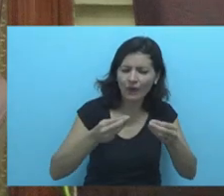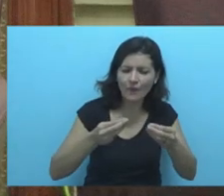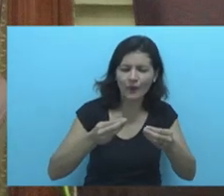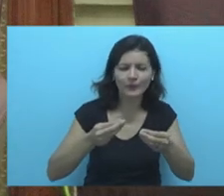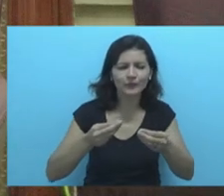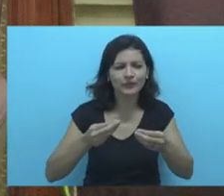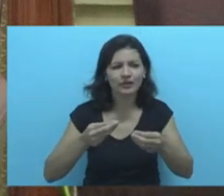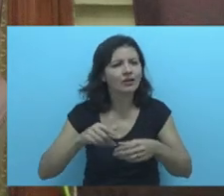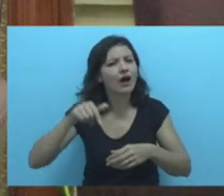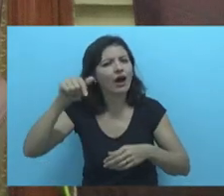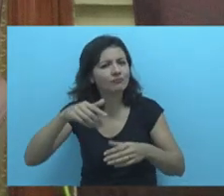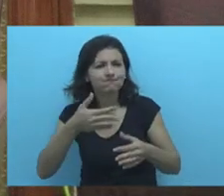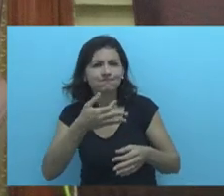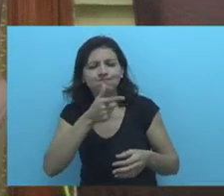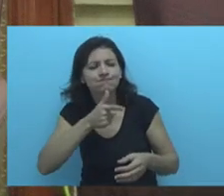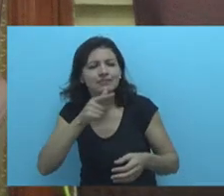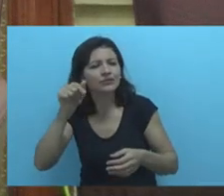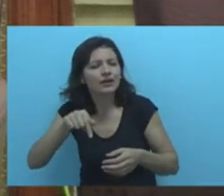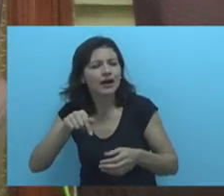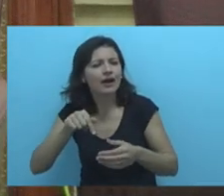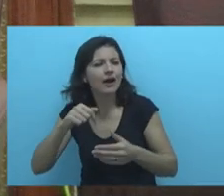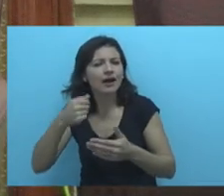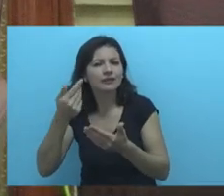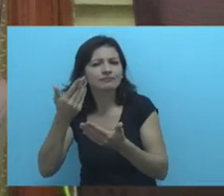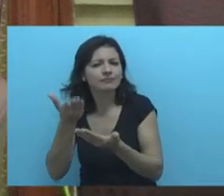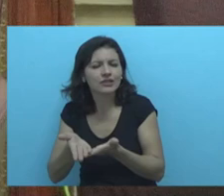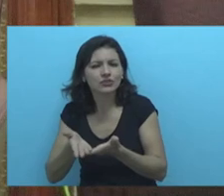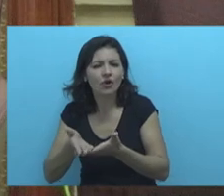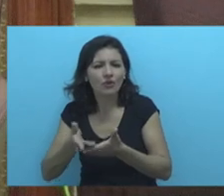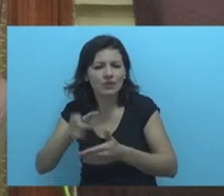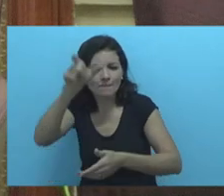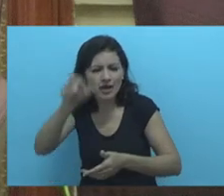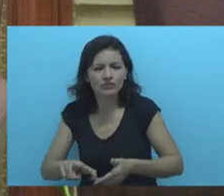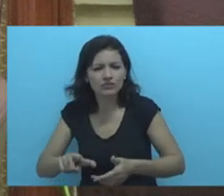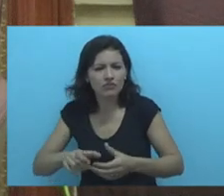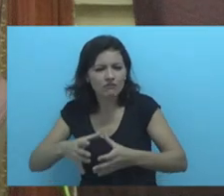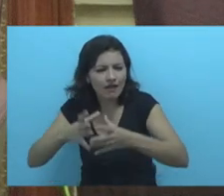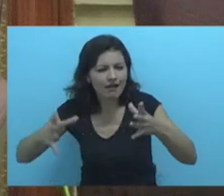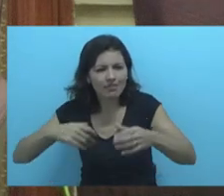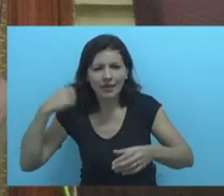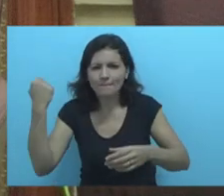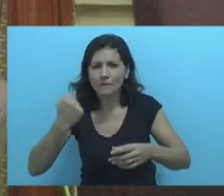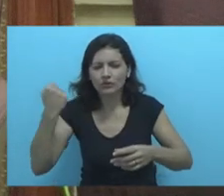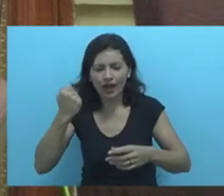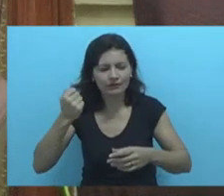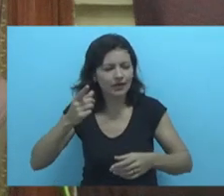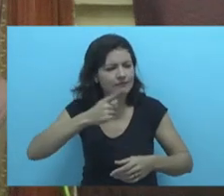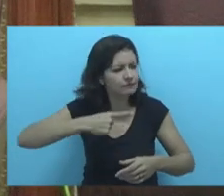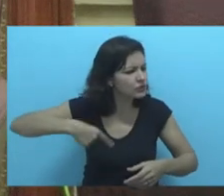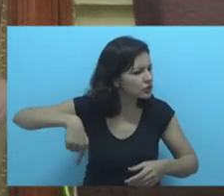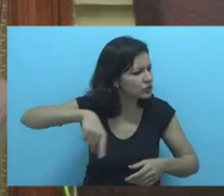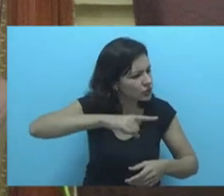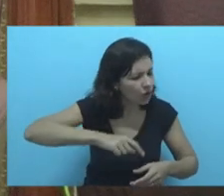hoy ya no el Frente Cívico, sino todos y cada uno de los santafesinos y santafesinas